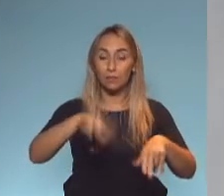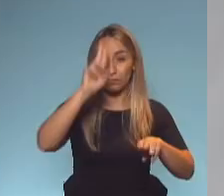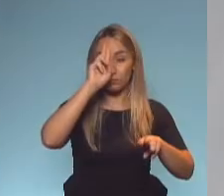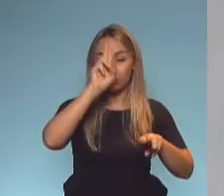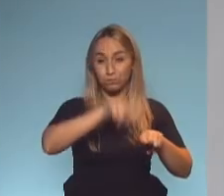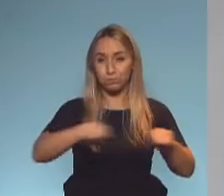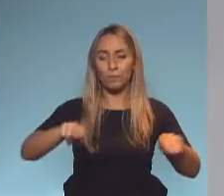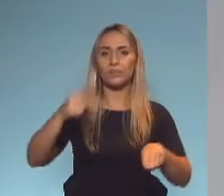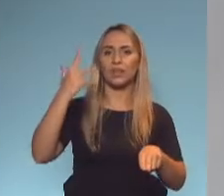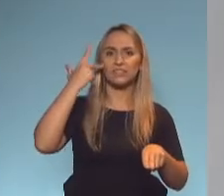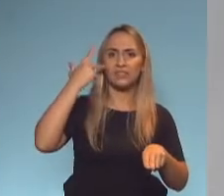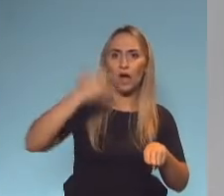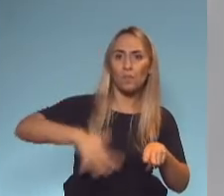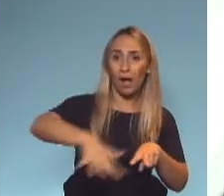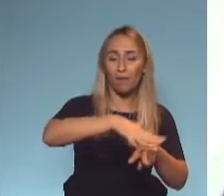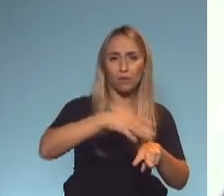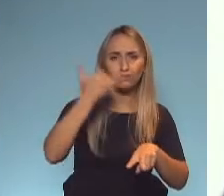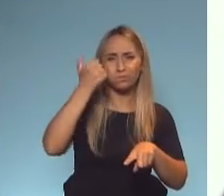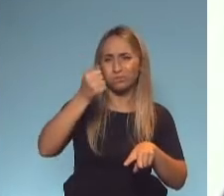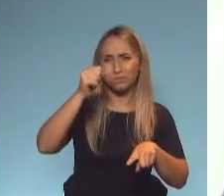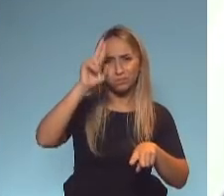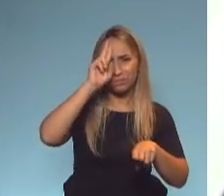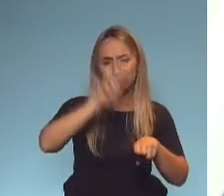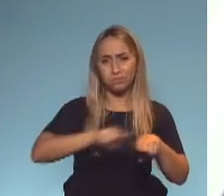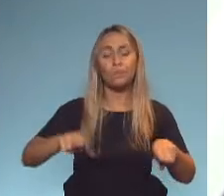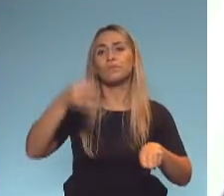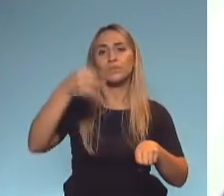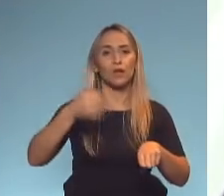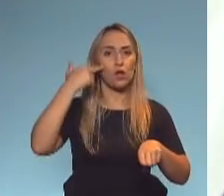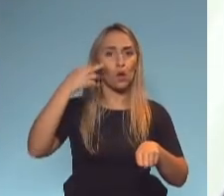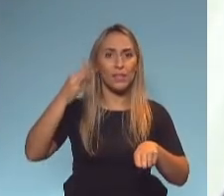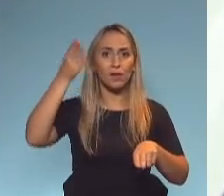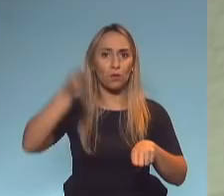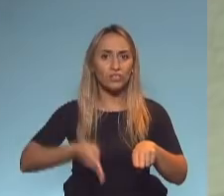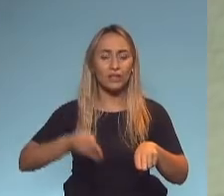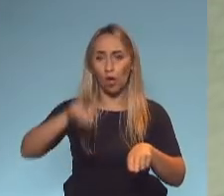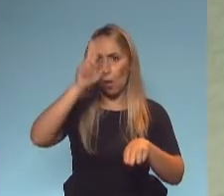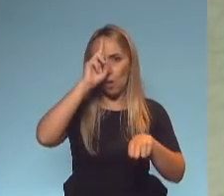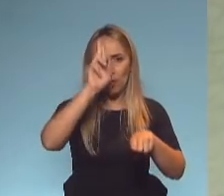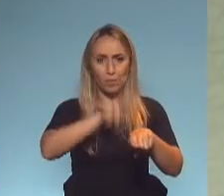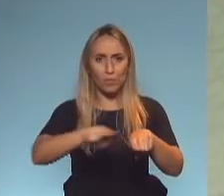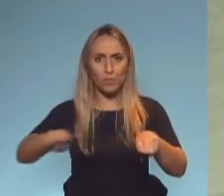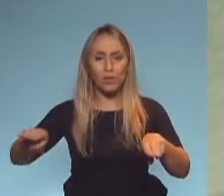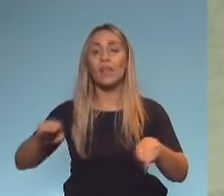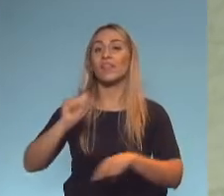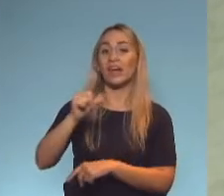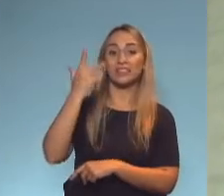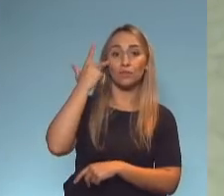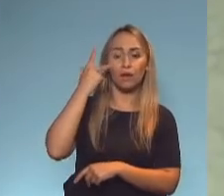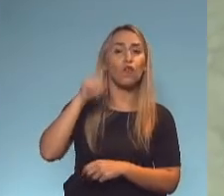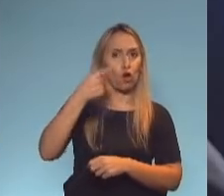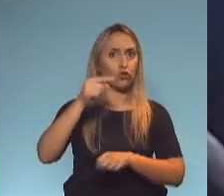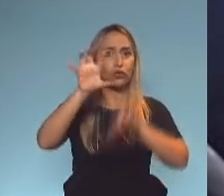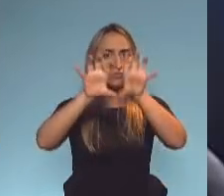de san pablo ocupadas 90 y 90 por ciento en san pablo varios de los otros 26 estados también